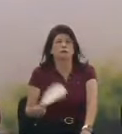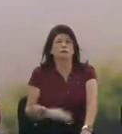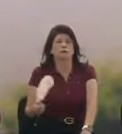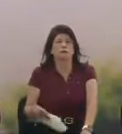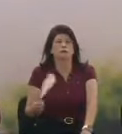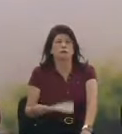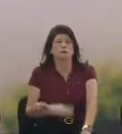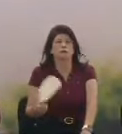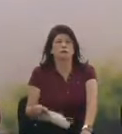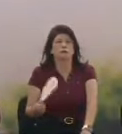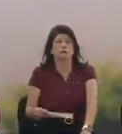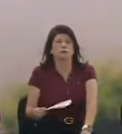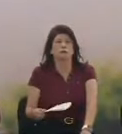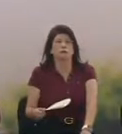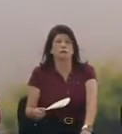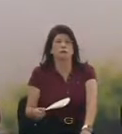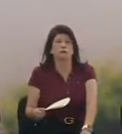es